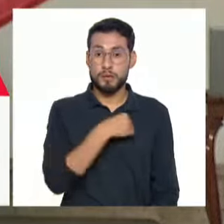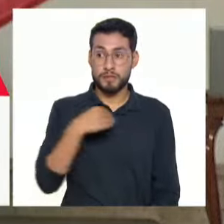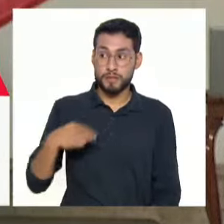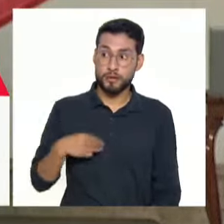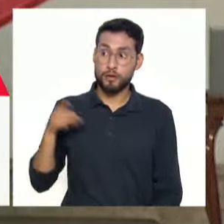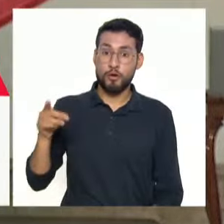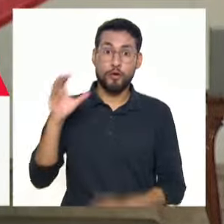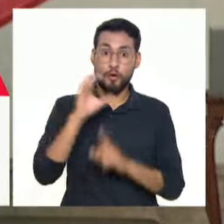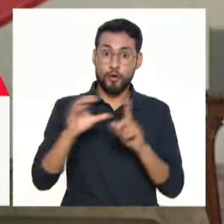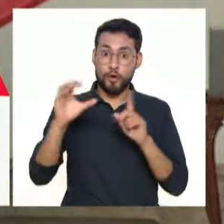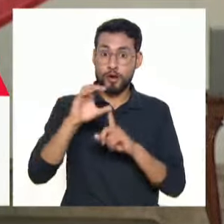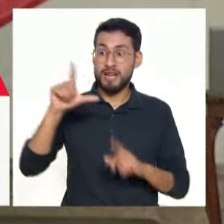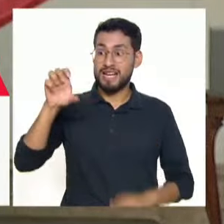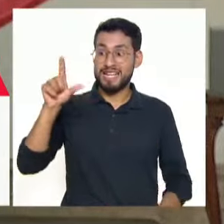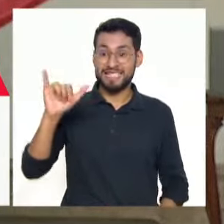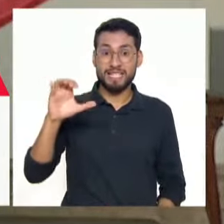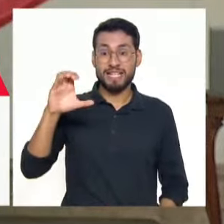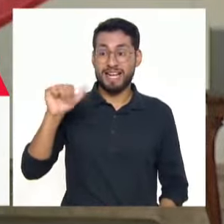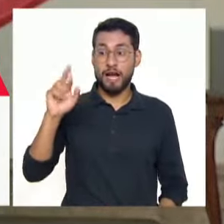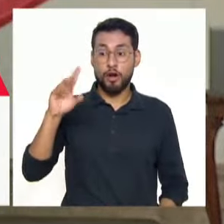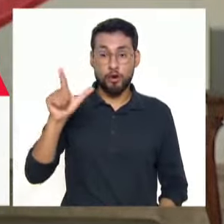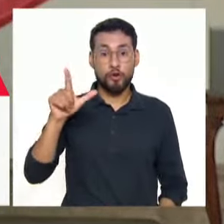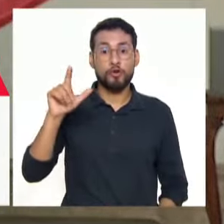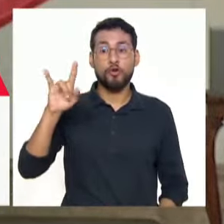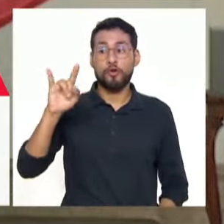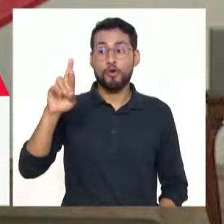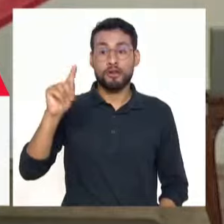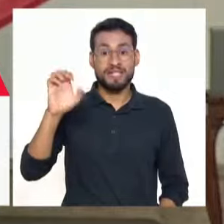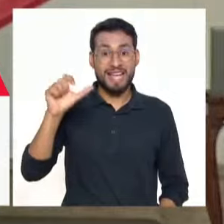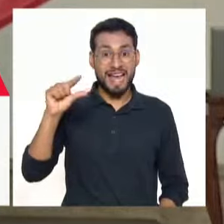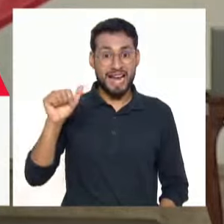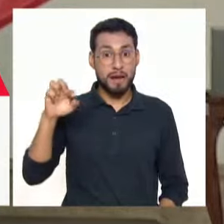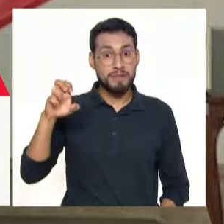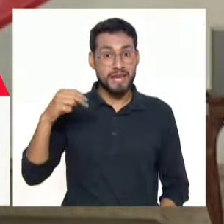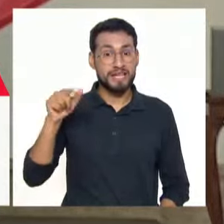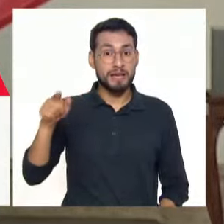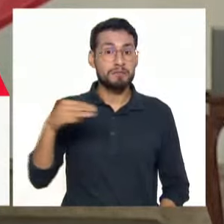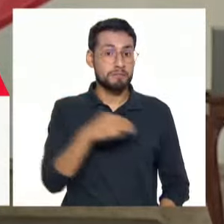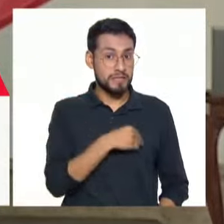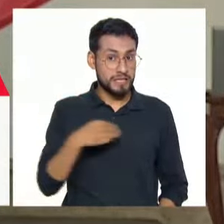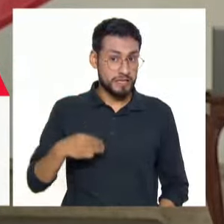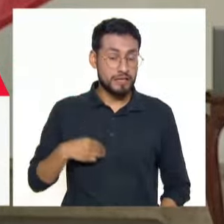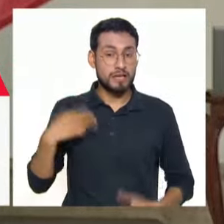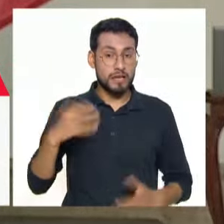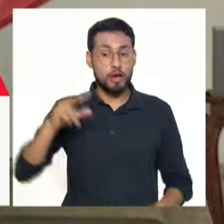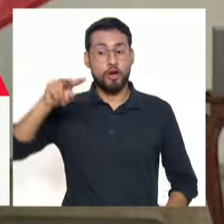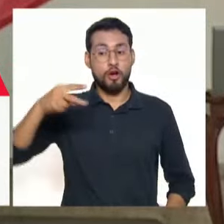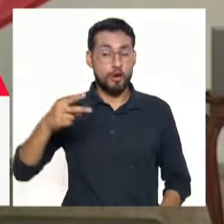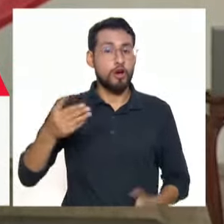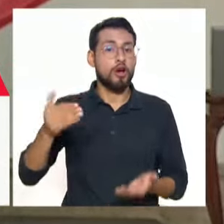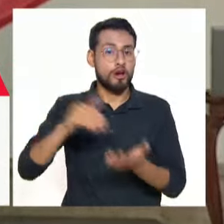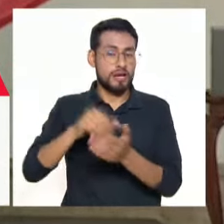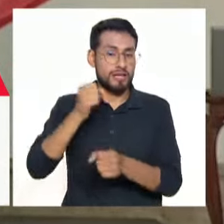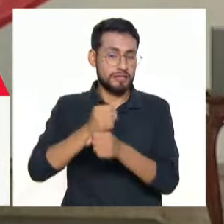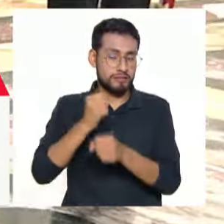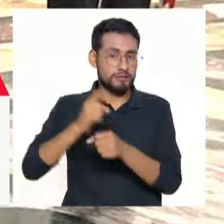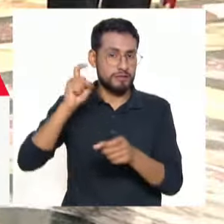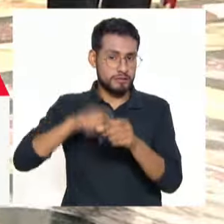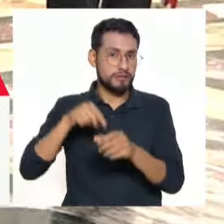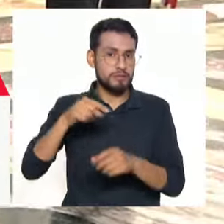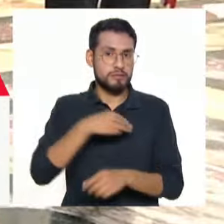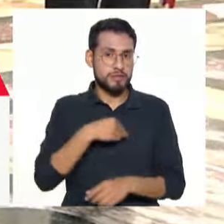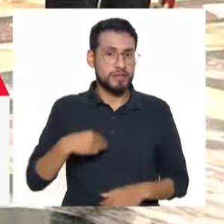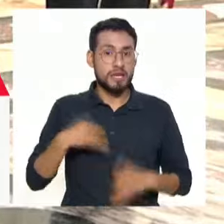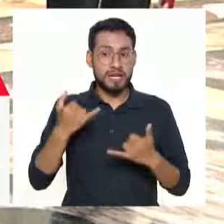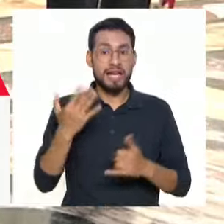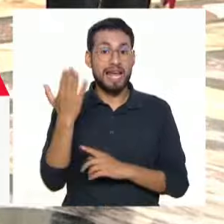Cultura, Leslie Carol Urteaga Peña, es otra de las ministras que ha sido ratificada en este despacho.